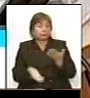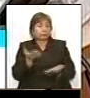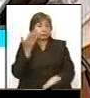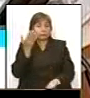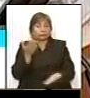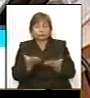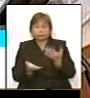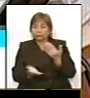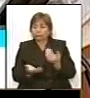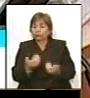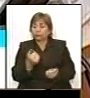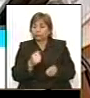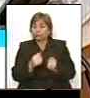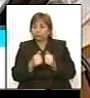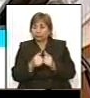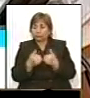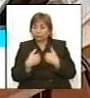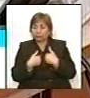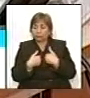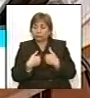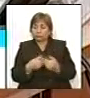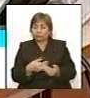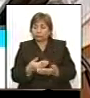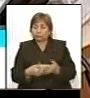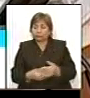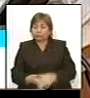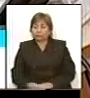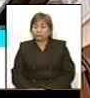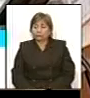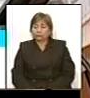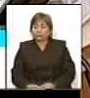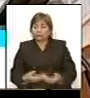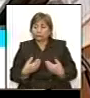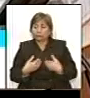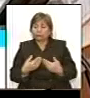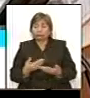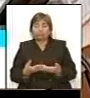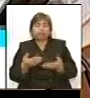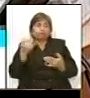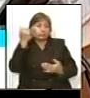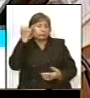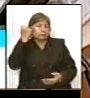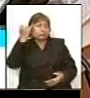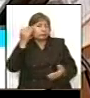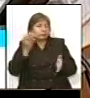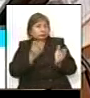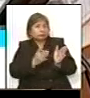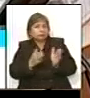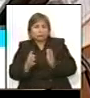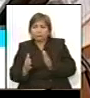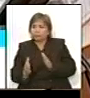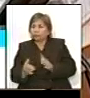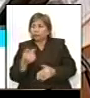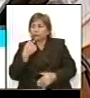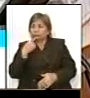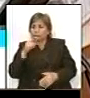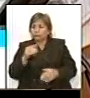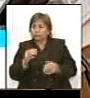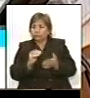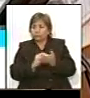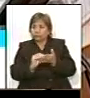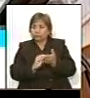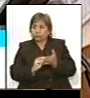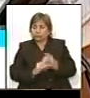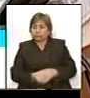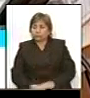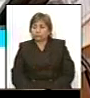ustedes como SBN tener un mayor control sobre todo el expediente. Por ejemplo, yo soy de la idea de que si el predio está está inscrito,